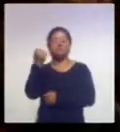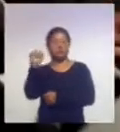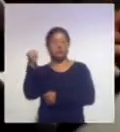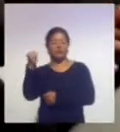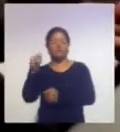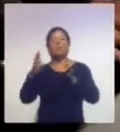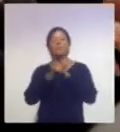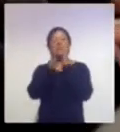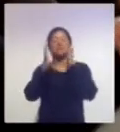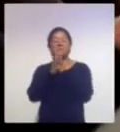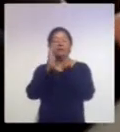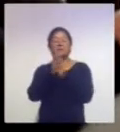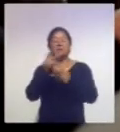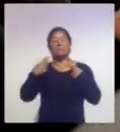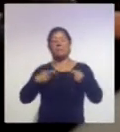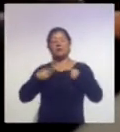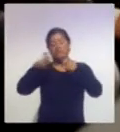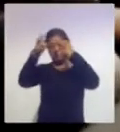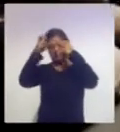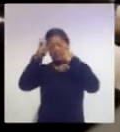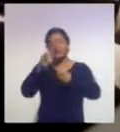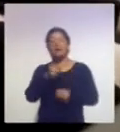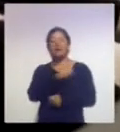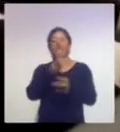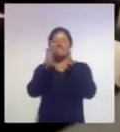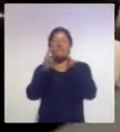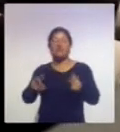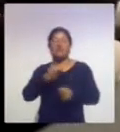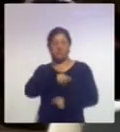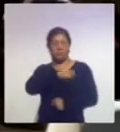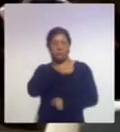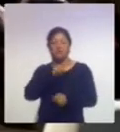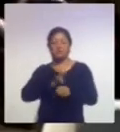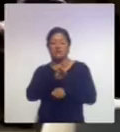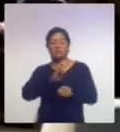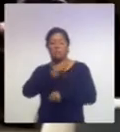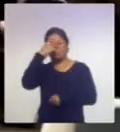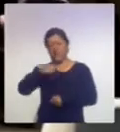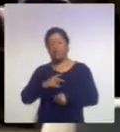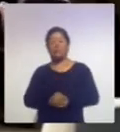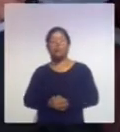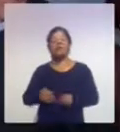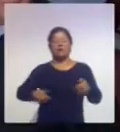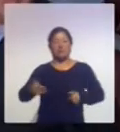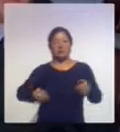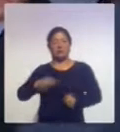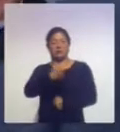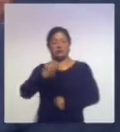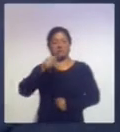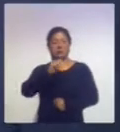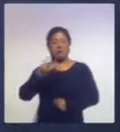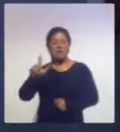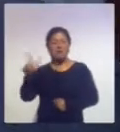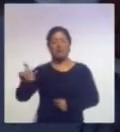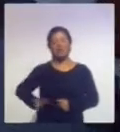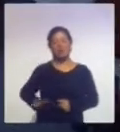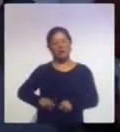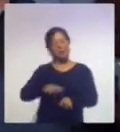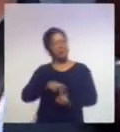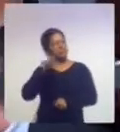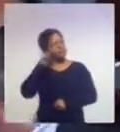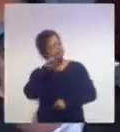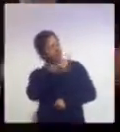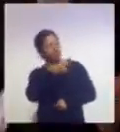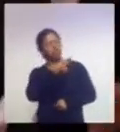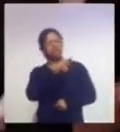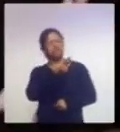la participación de especialistas de Francia, España, Venezuela y México. En el Teatro Xicoténcatl, el gobernador Mena escuchó la ponencia